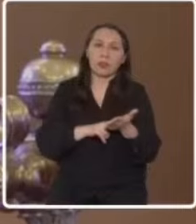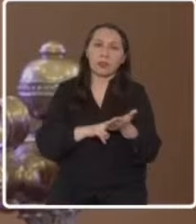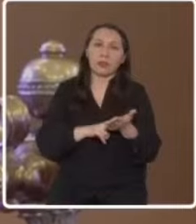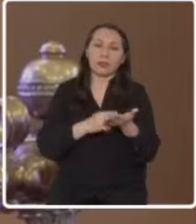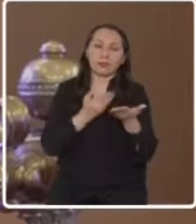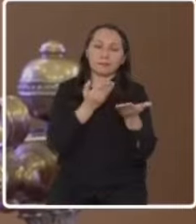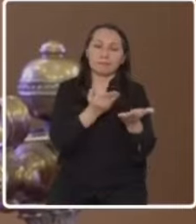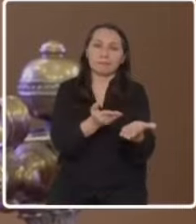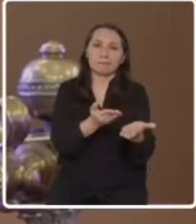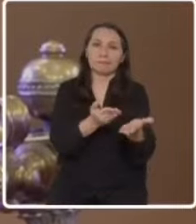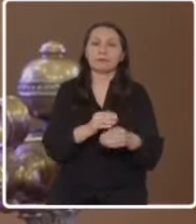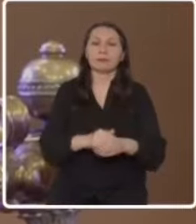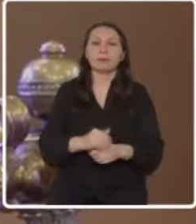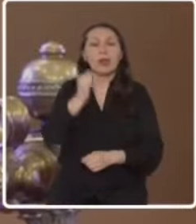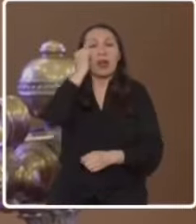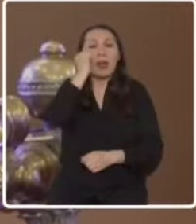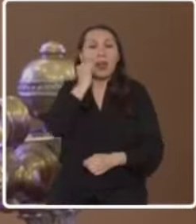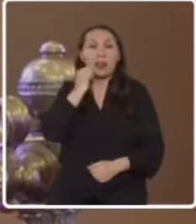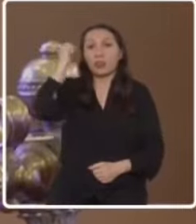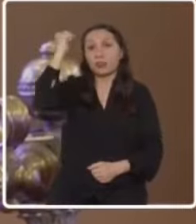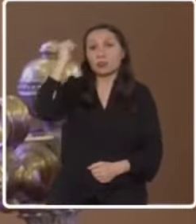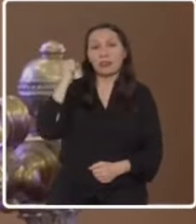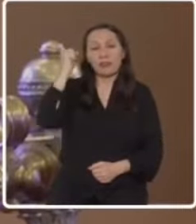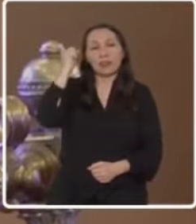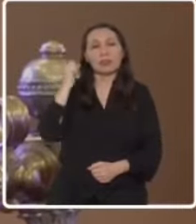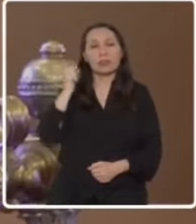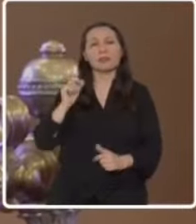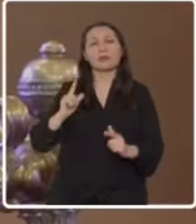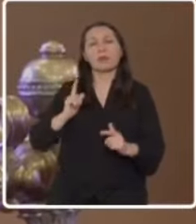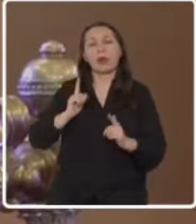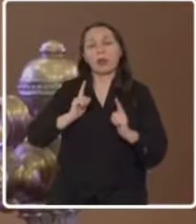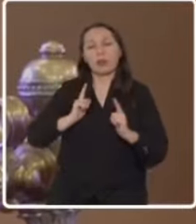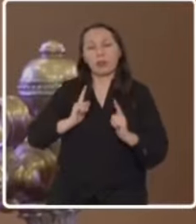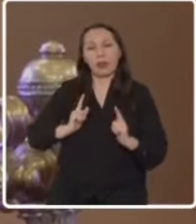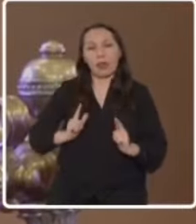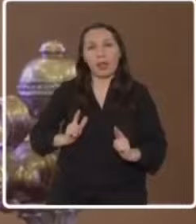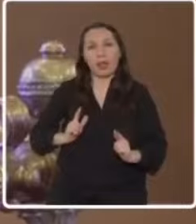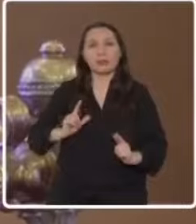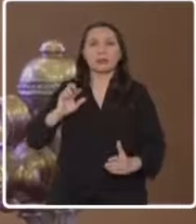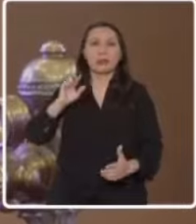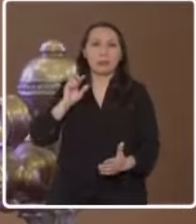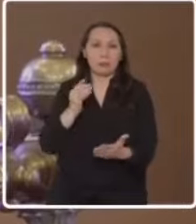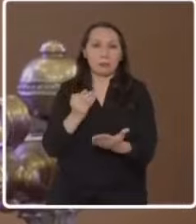sinceras condolencias. Querido Sebastián, descansa en paz.